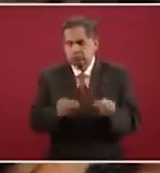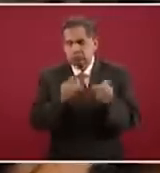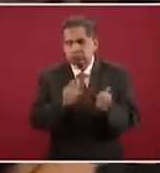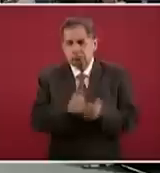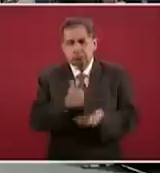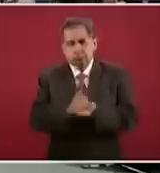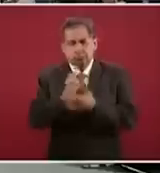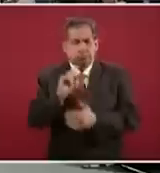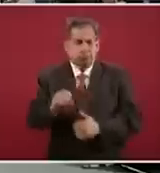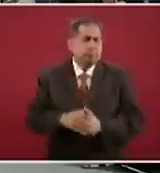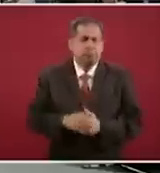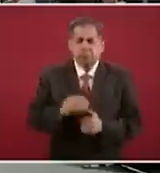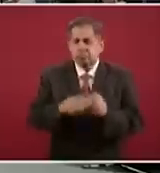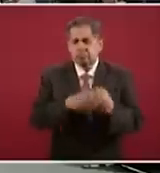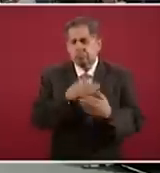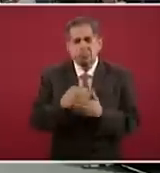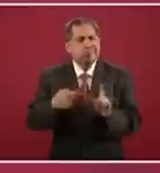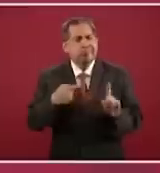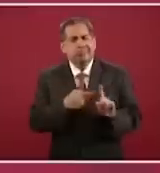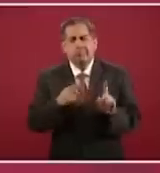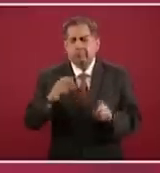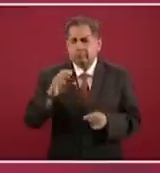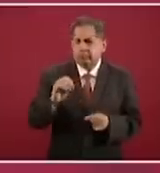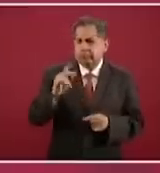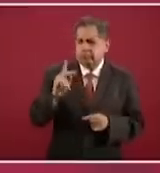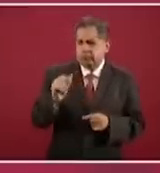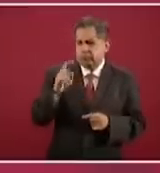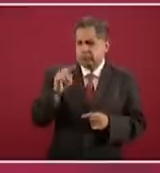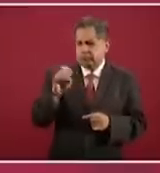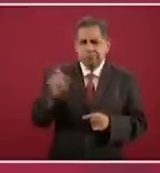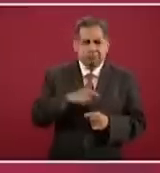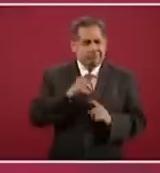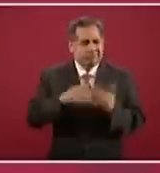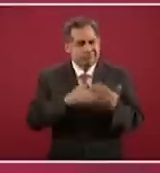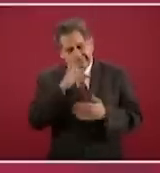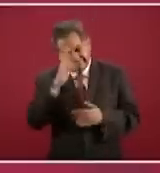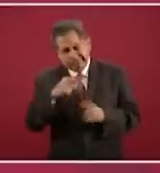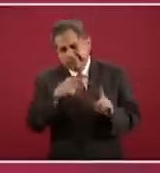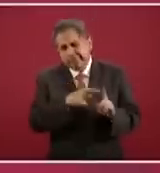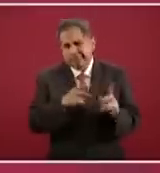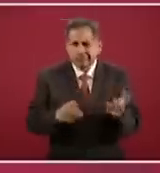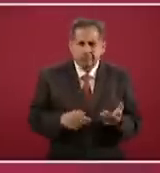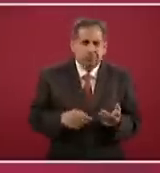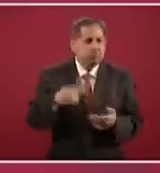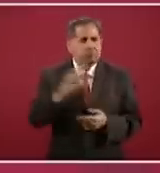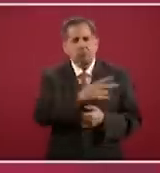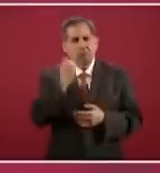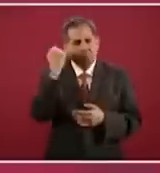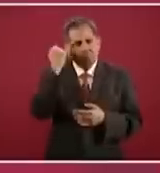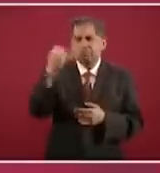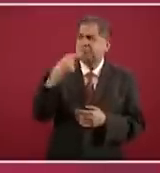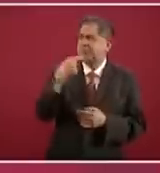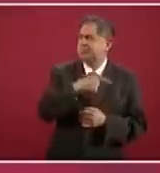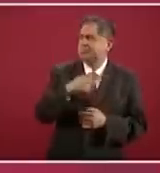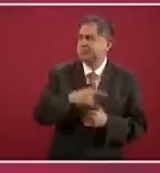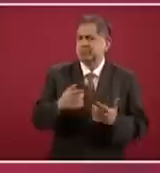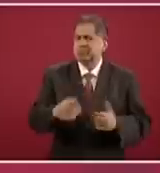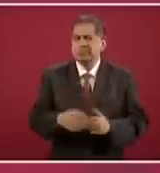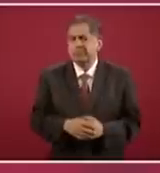todas. En el caso de Coparmex, con todo respeto, pues sí, una postura